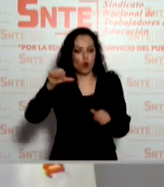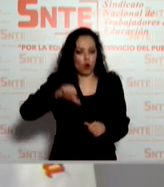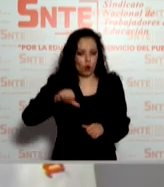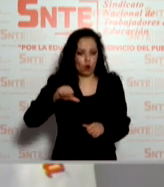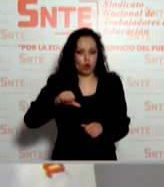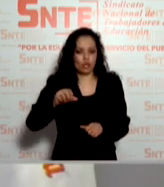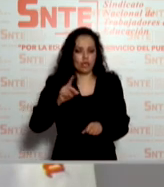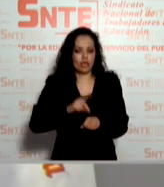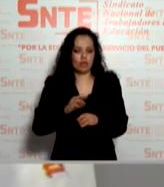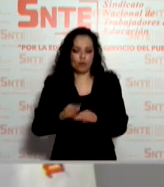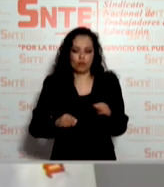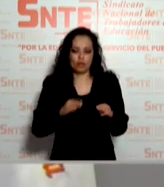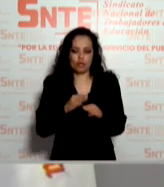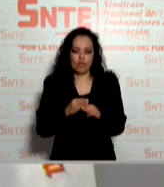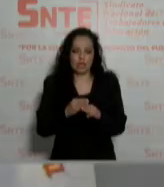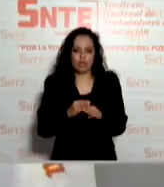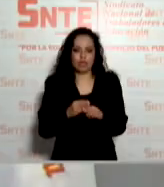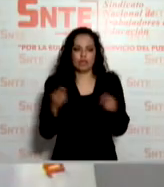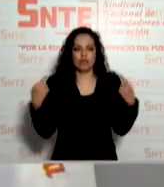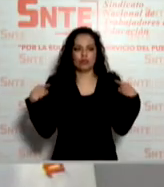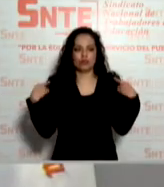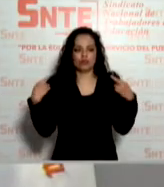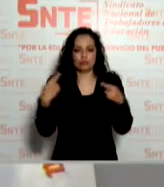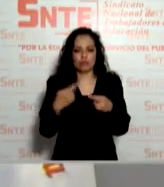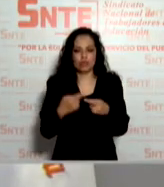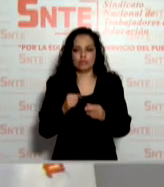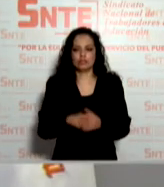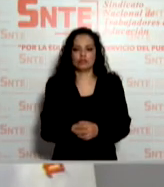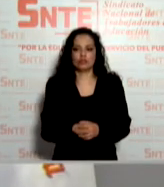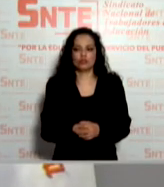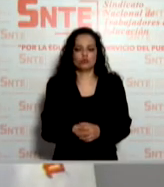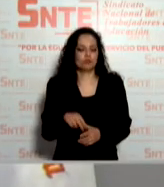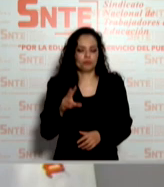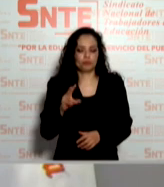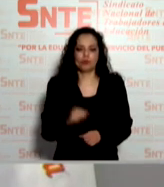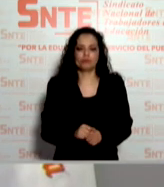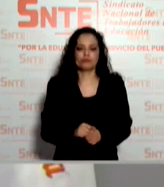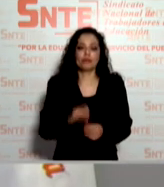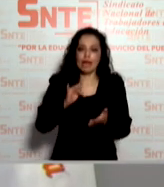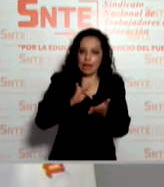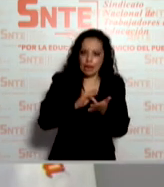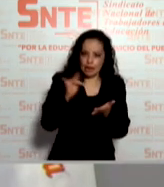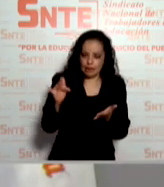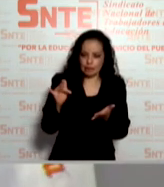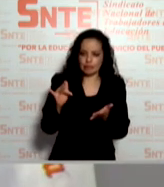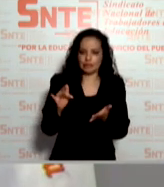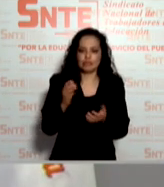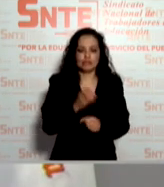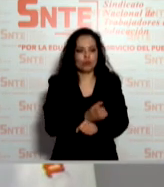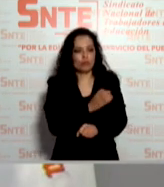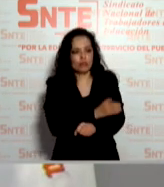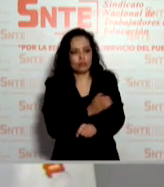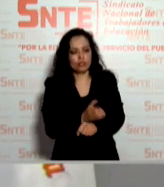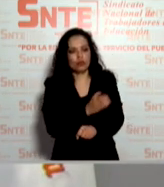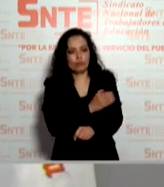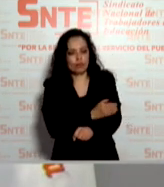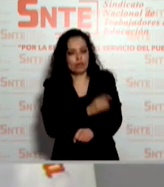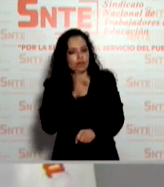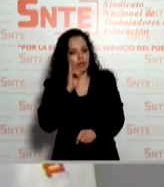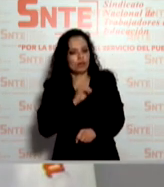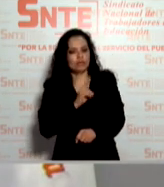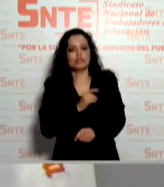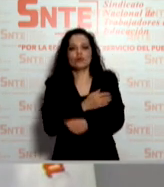Docentes. Gracias, compañeras y compañeros, por estar con nosotros también de manera virtual. Reciban un